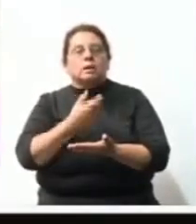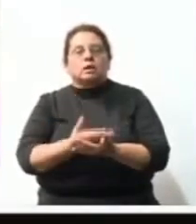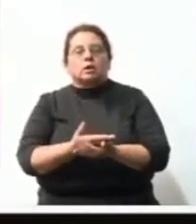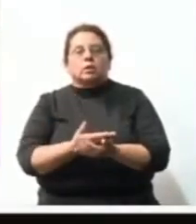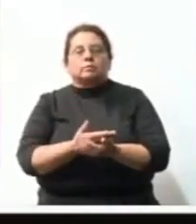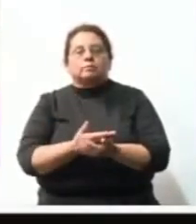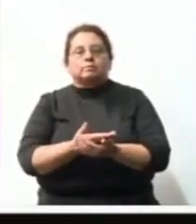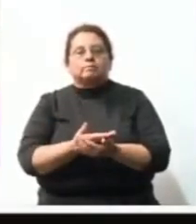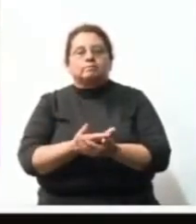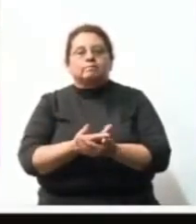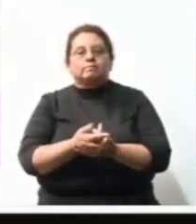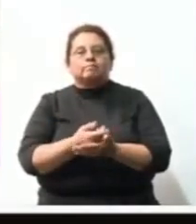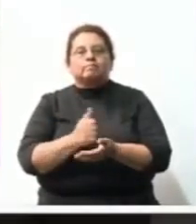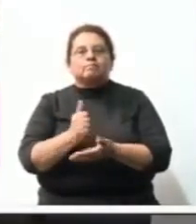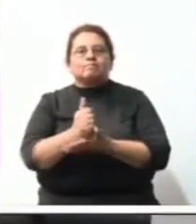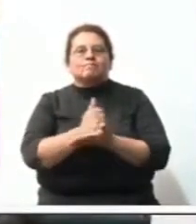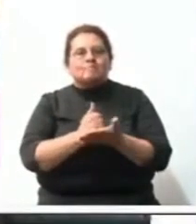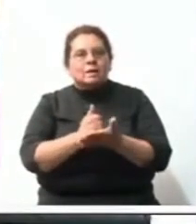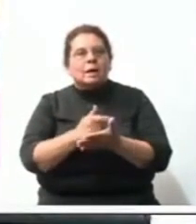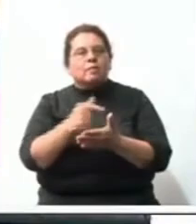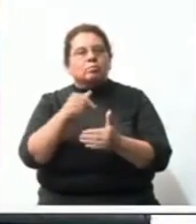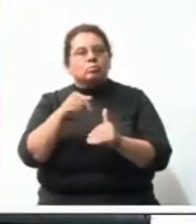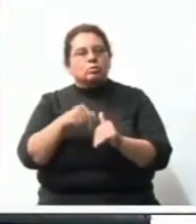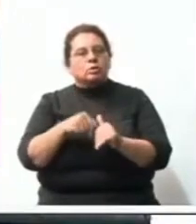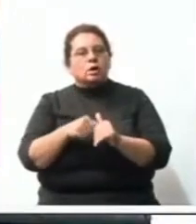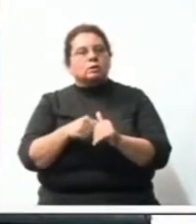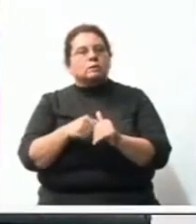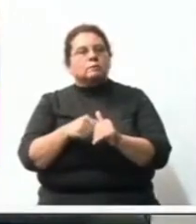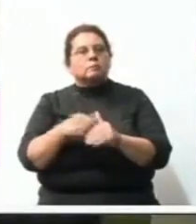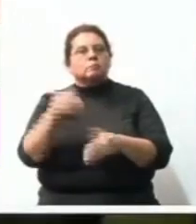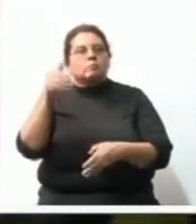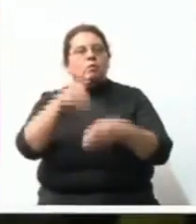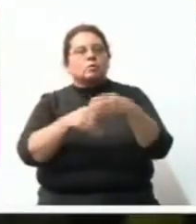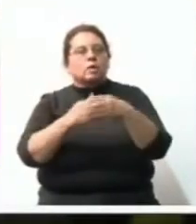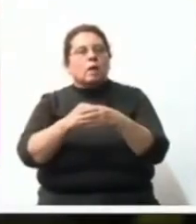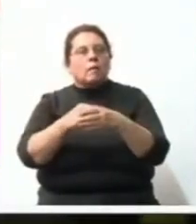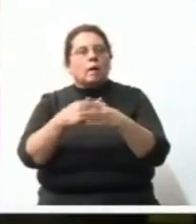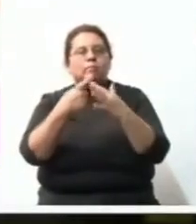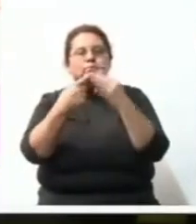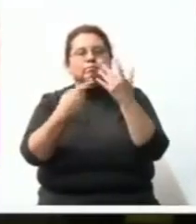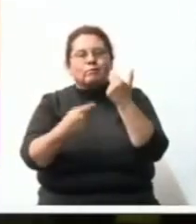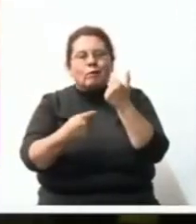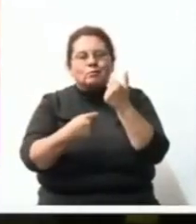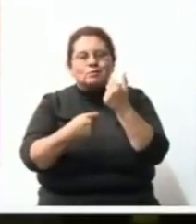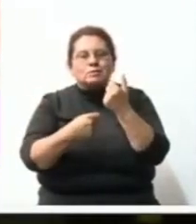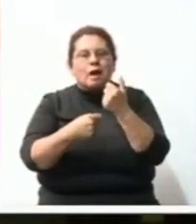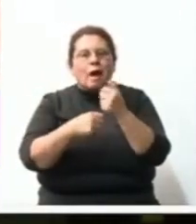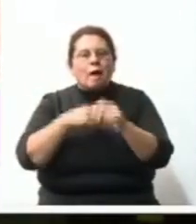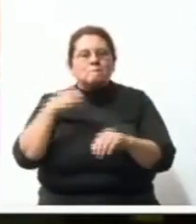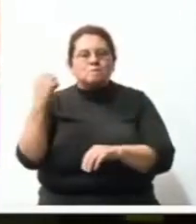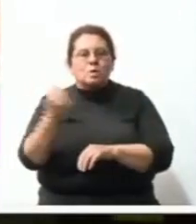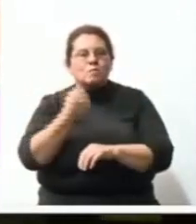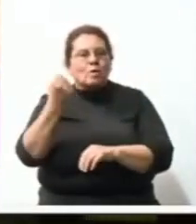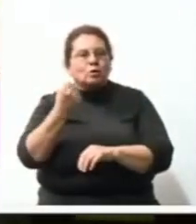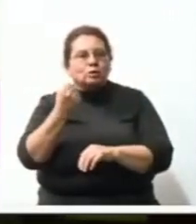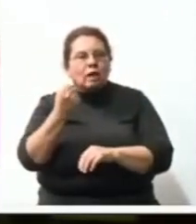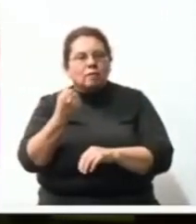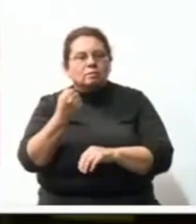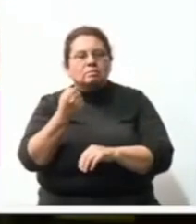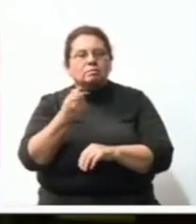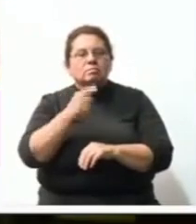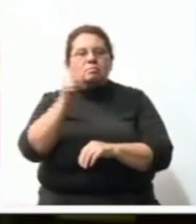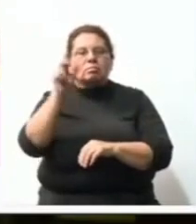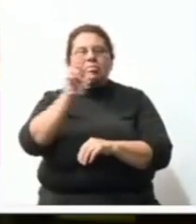esperé hasta aquí porque se votaban cosas importantes para los vecinos y las vecinas pero